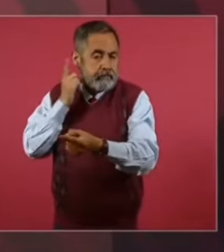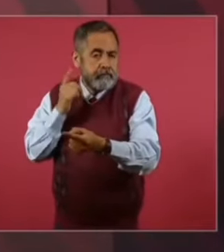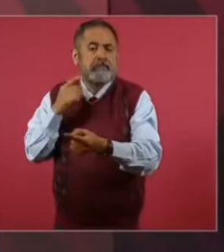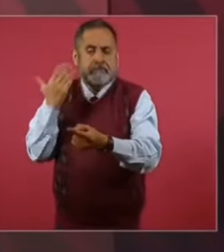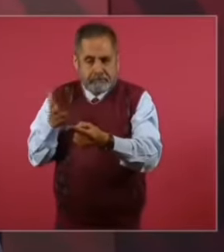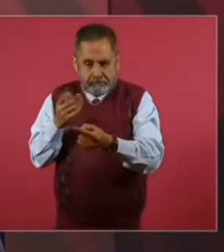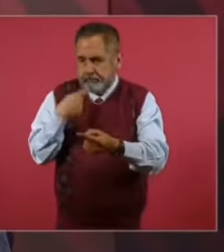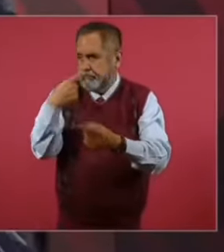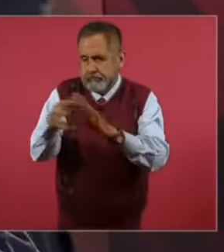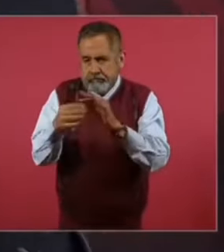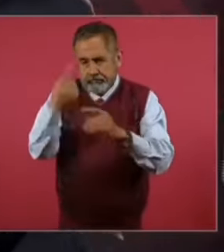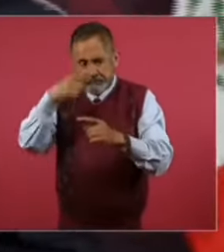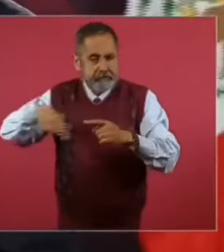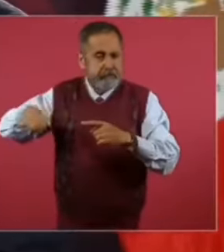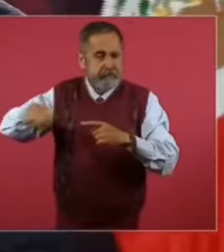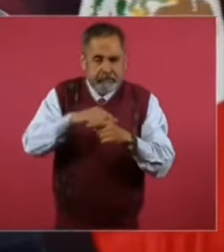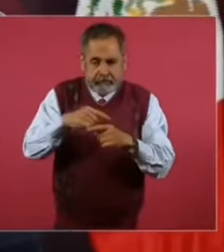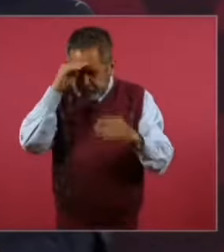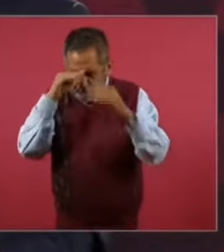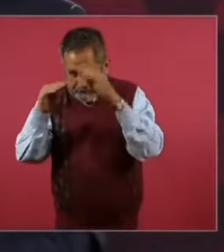para que se elija a los jueces,